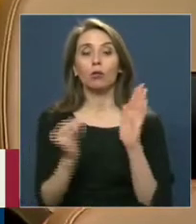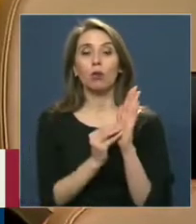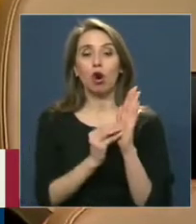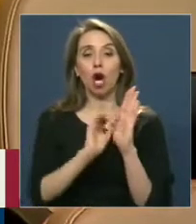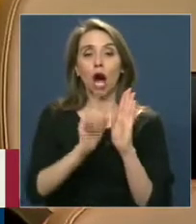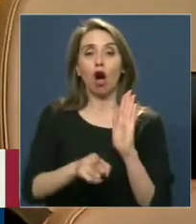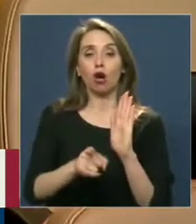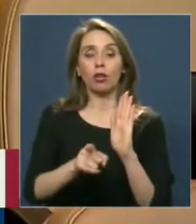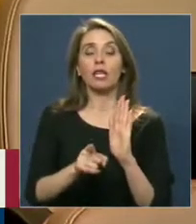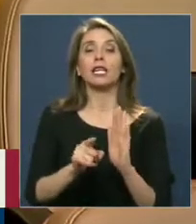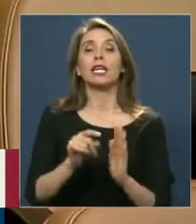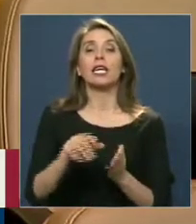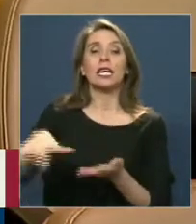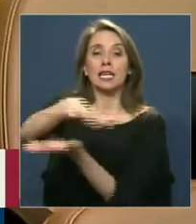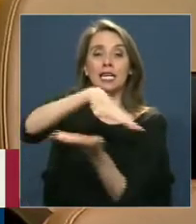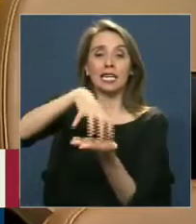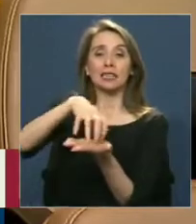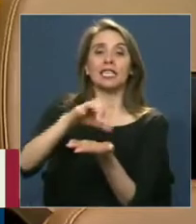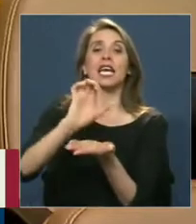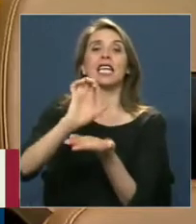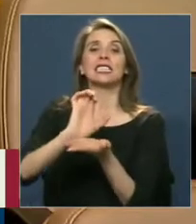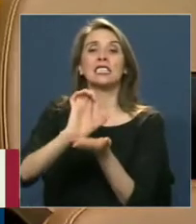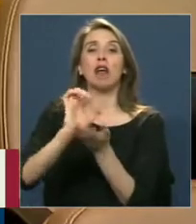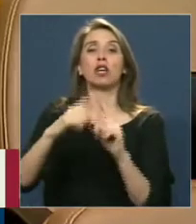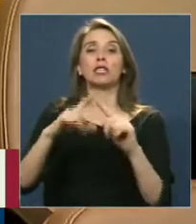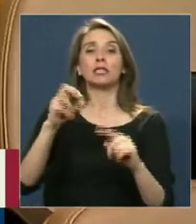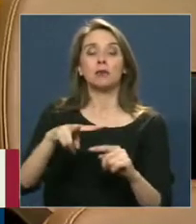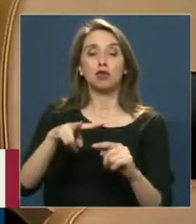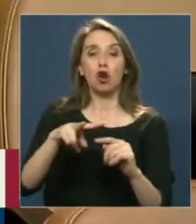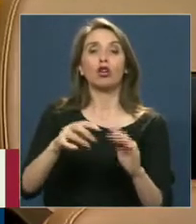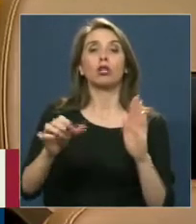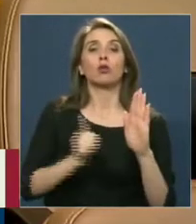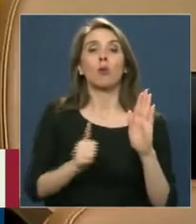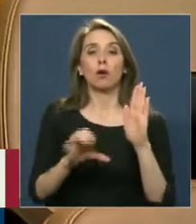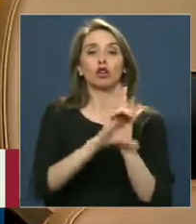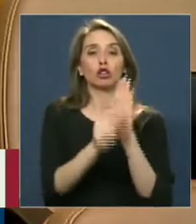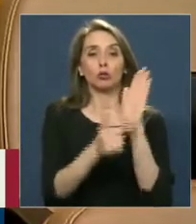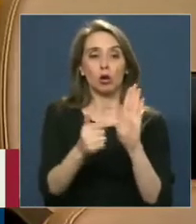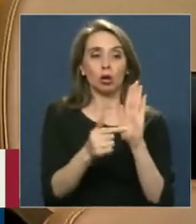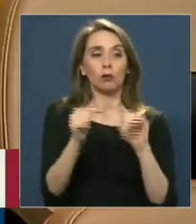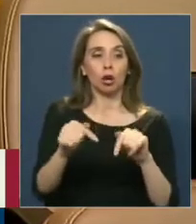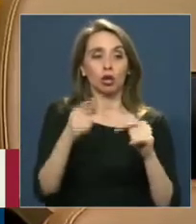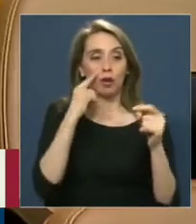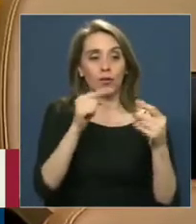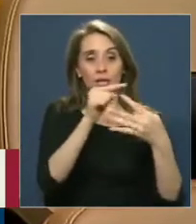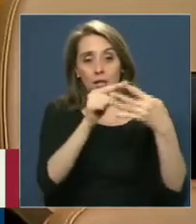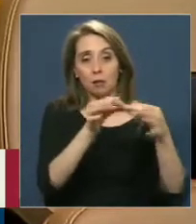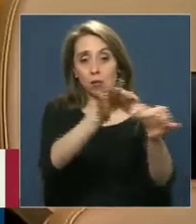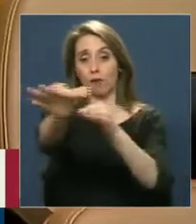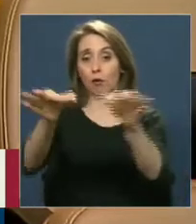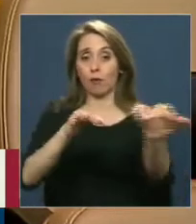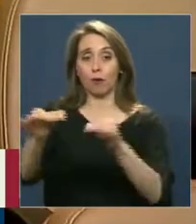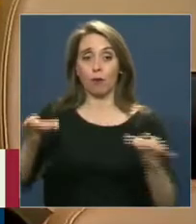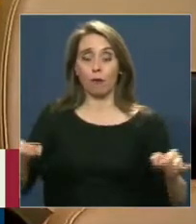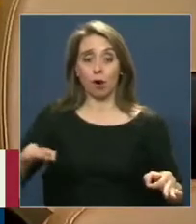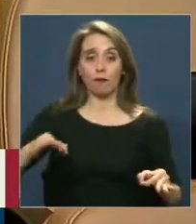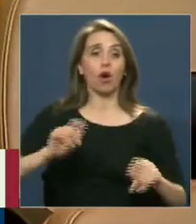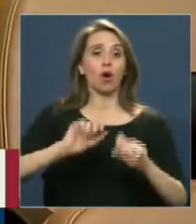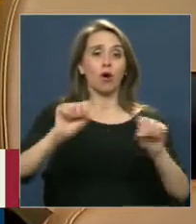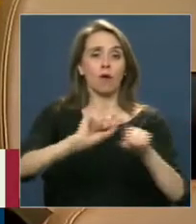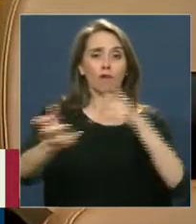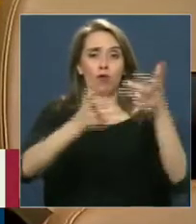excepción constitucional en aquellos lugares donde estas cosas están ocurriendo y ya se están desbordando. Lo que viene,